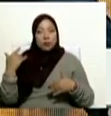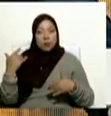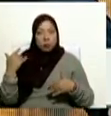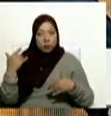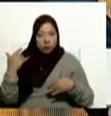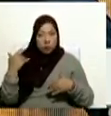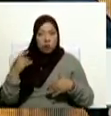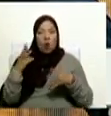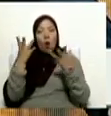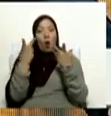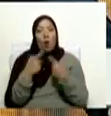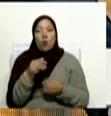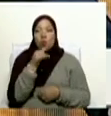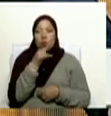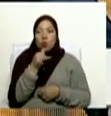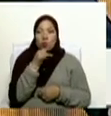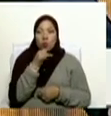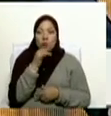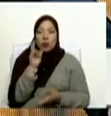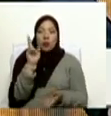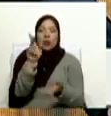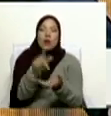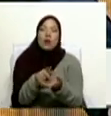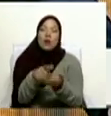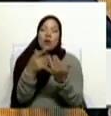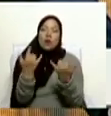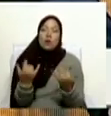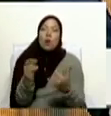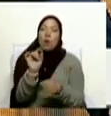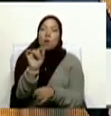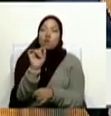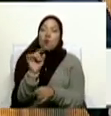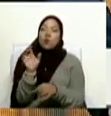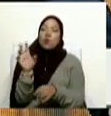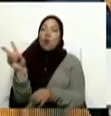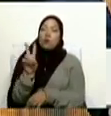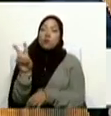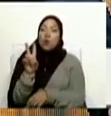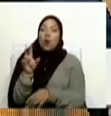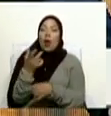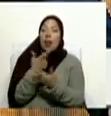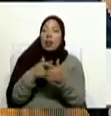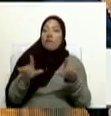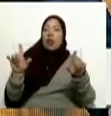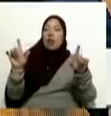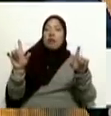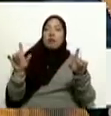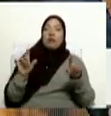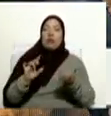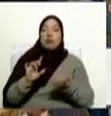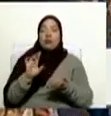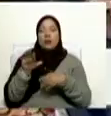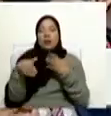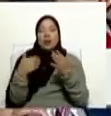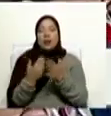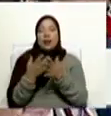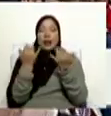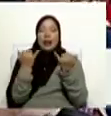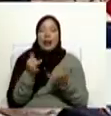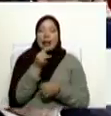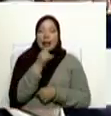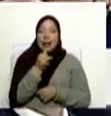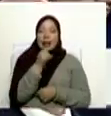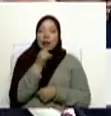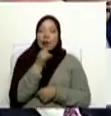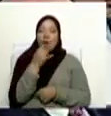igual manera los españoles que se encontrasen prisioneros en otros puntos de la República serían liberados y se les permitiría trasladarse a cualquier